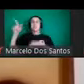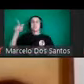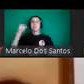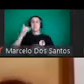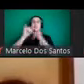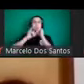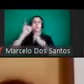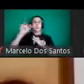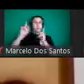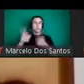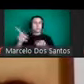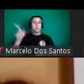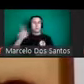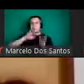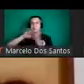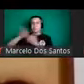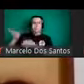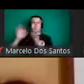Cedo la palabra.